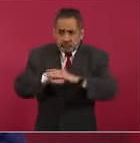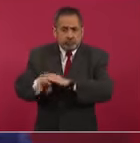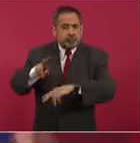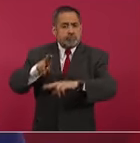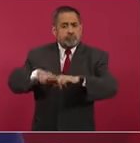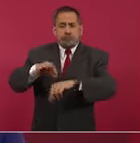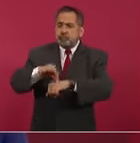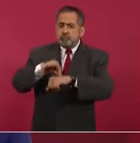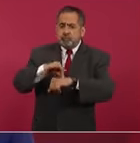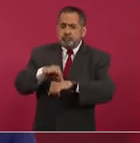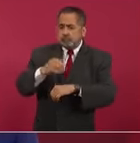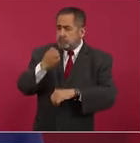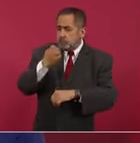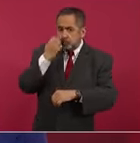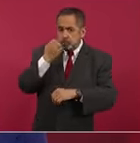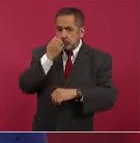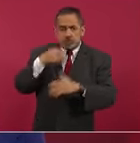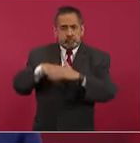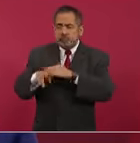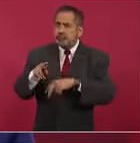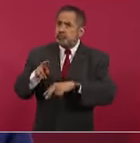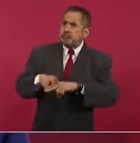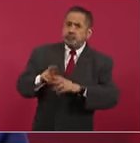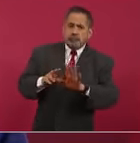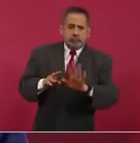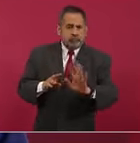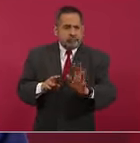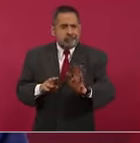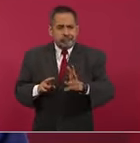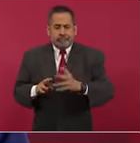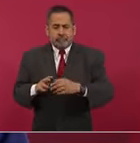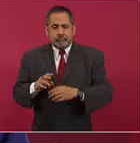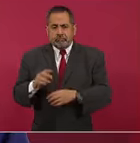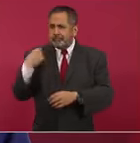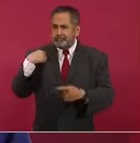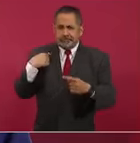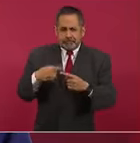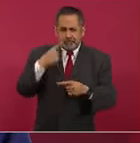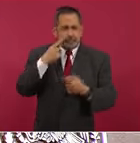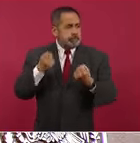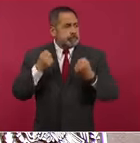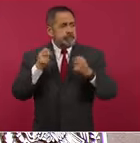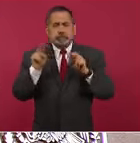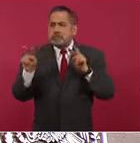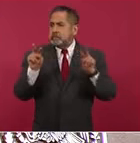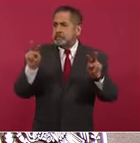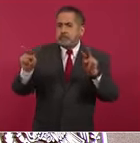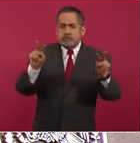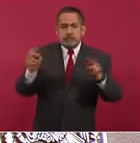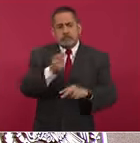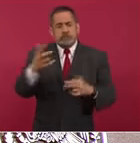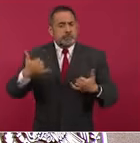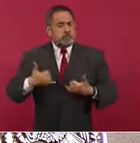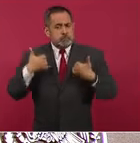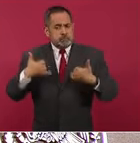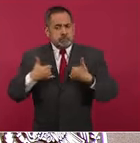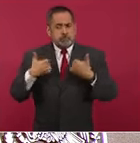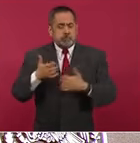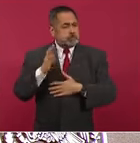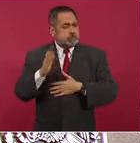que venimos en el transcurso del recorrido de la casa de ustedes aquí, pues vemos con mucho agrado que ya hay jovencitos que están